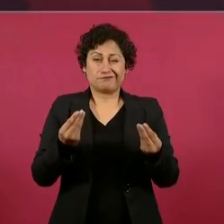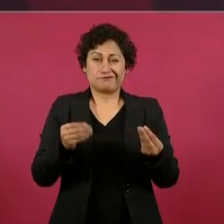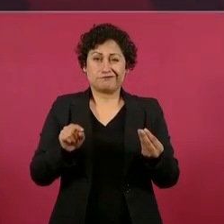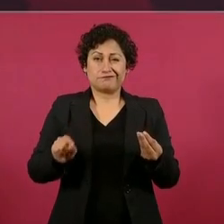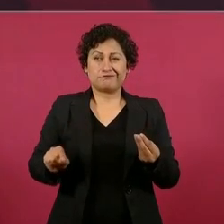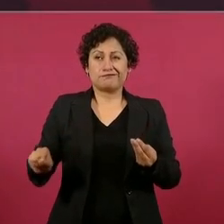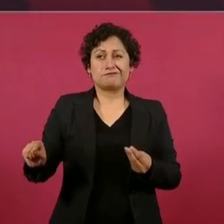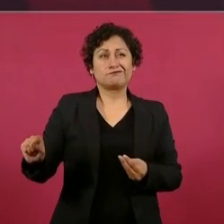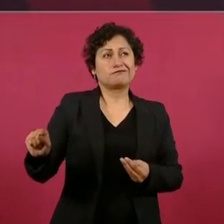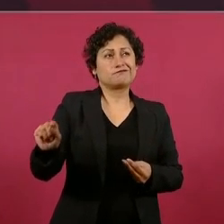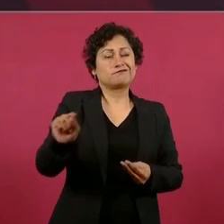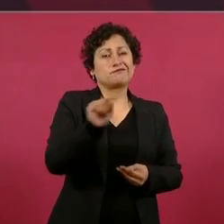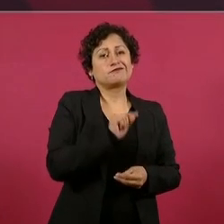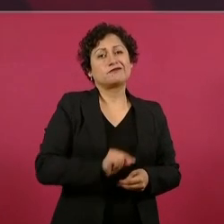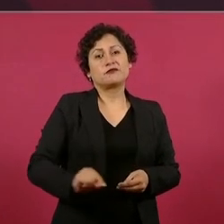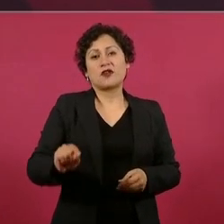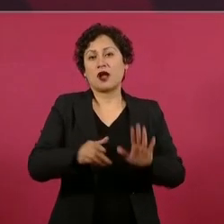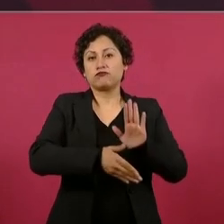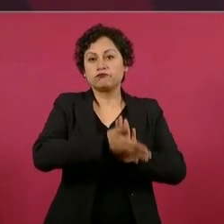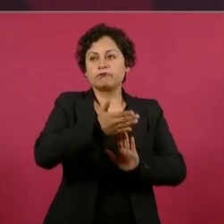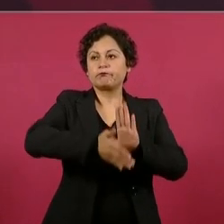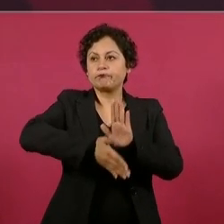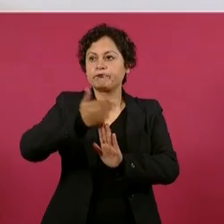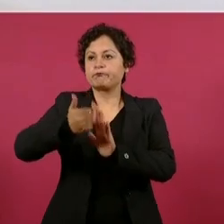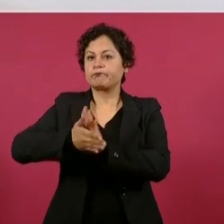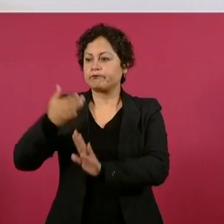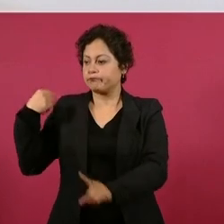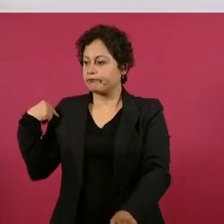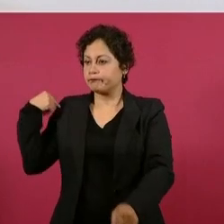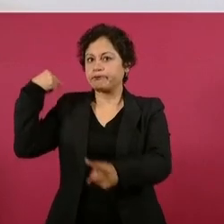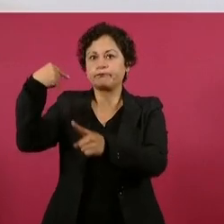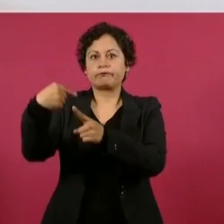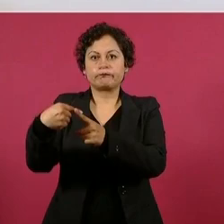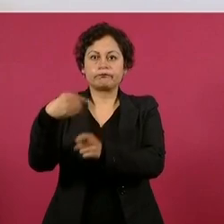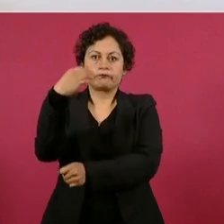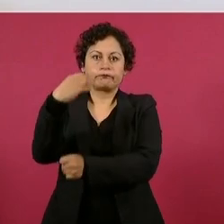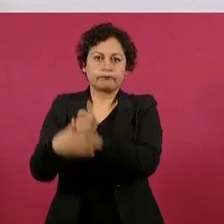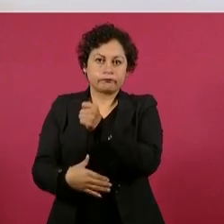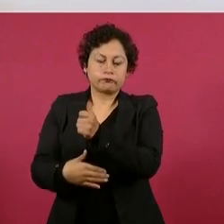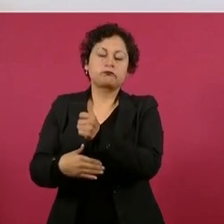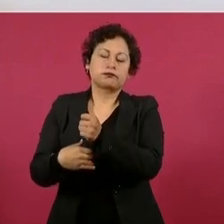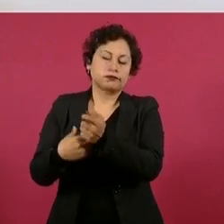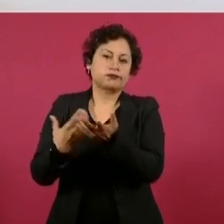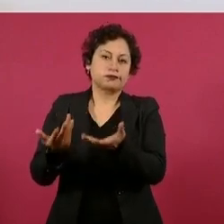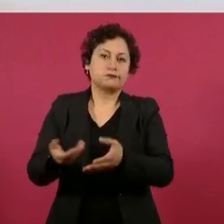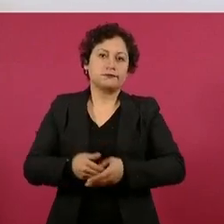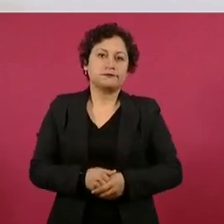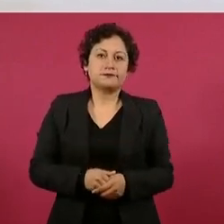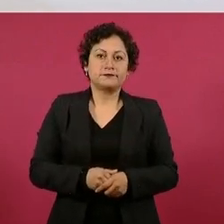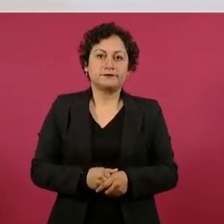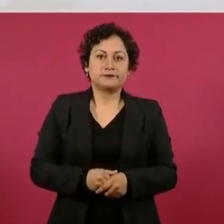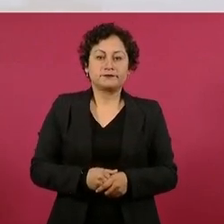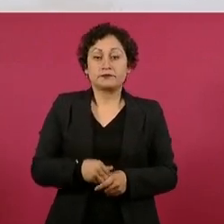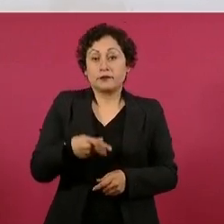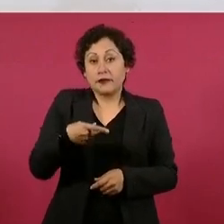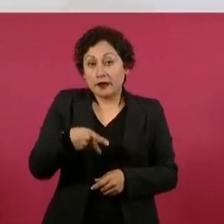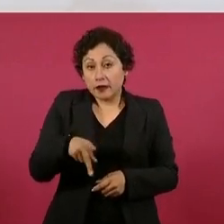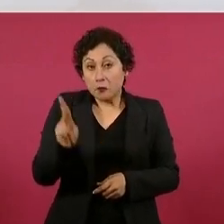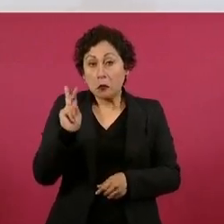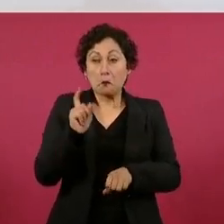muchas obras, pero si puedo, paso